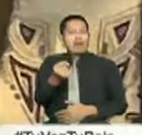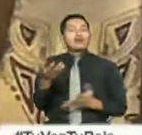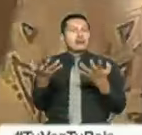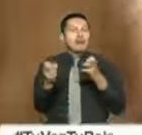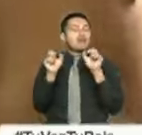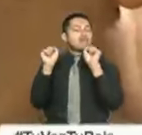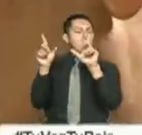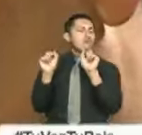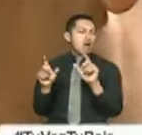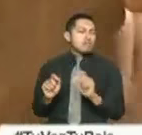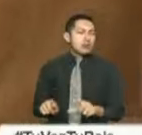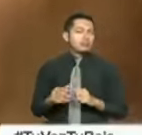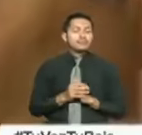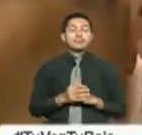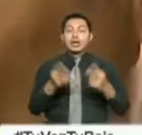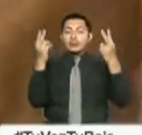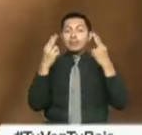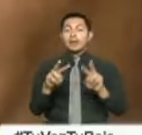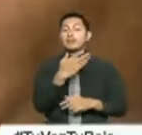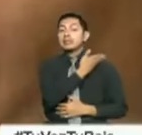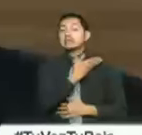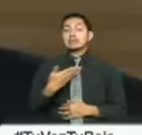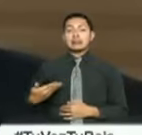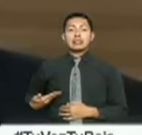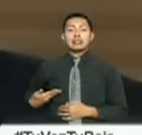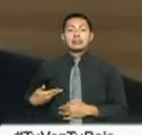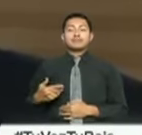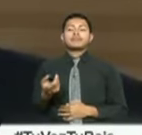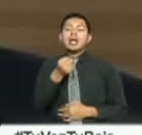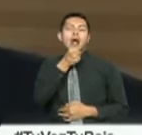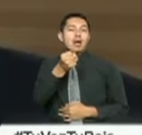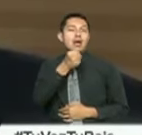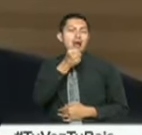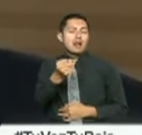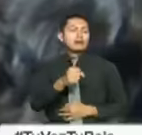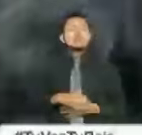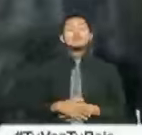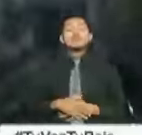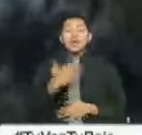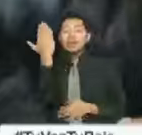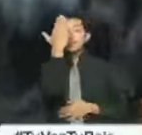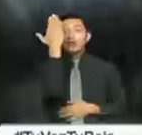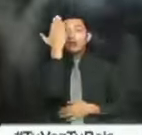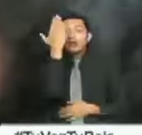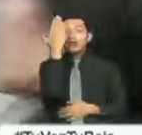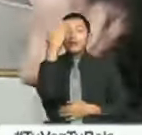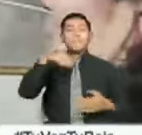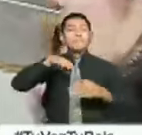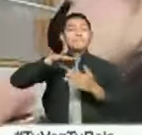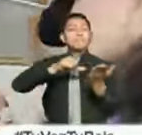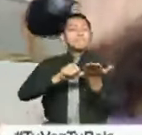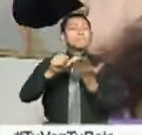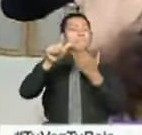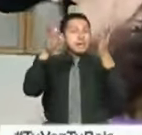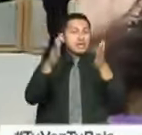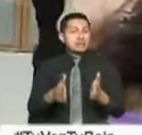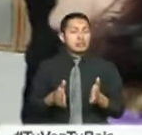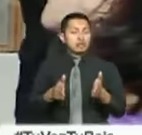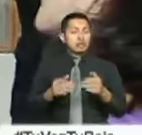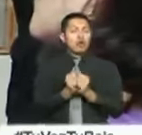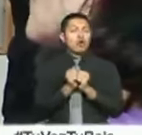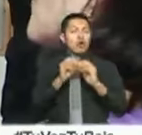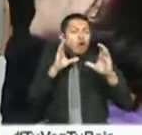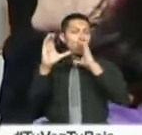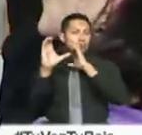Chávez. De igual manera, el jefe de Estado ecuatoriano será entrevistado por el ministro del Poder Popular para la Comunicación y